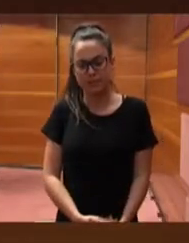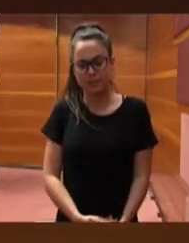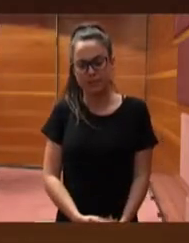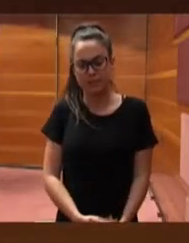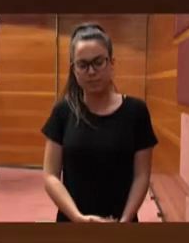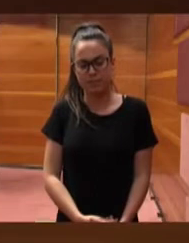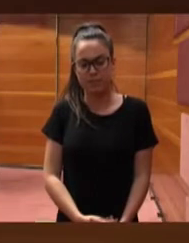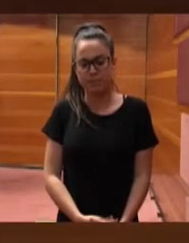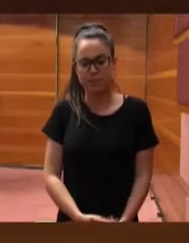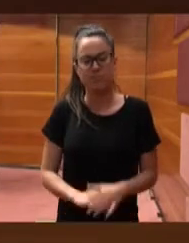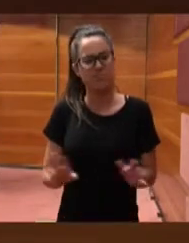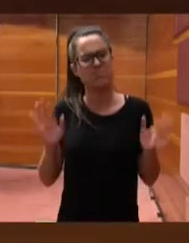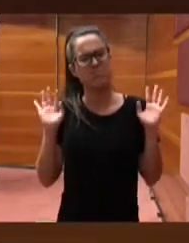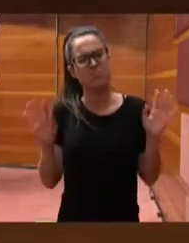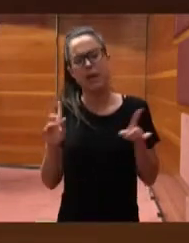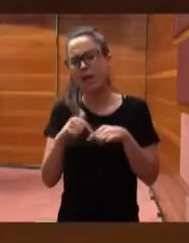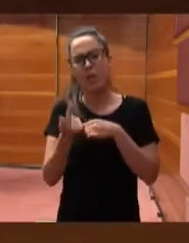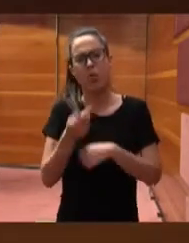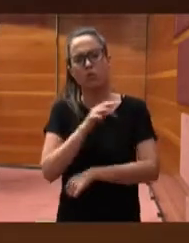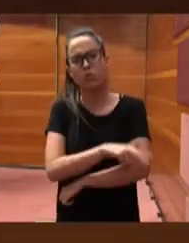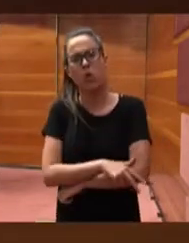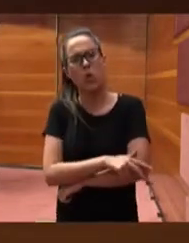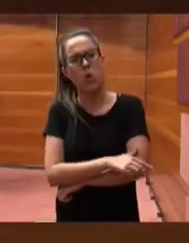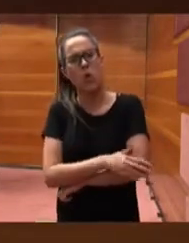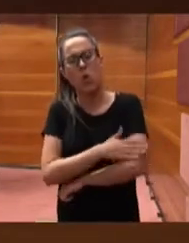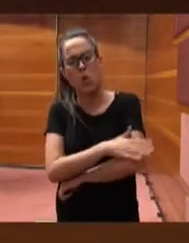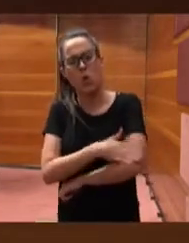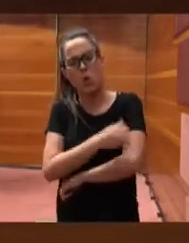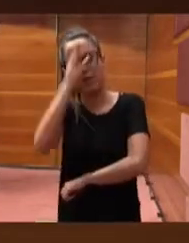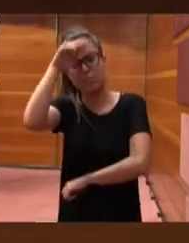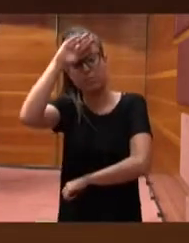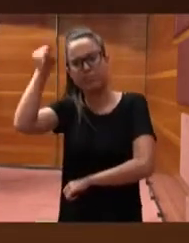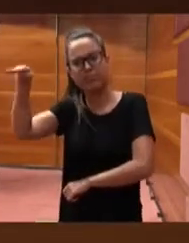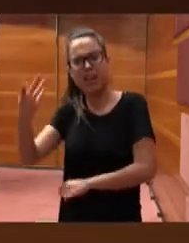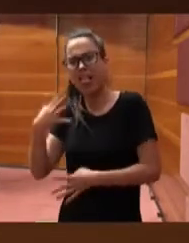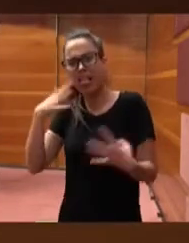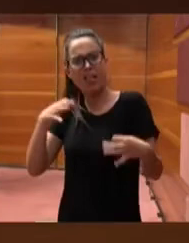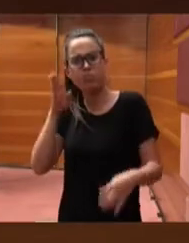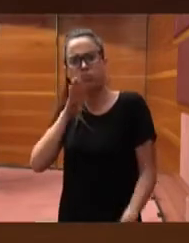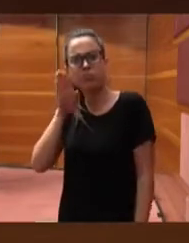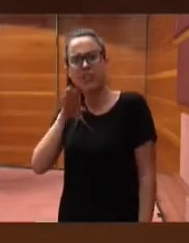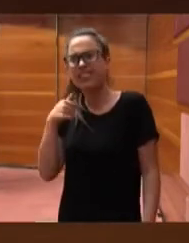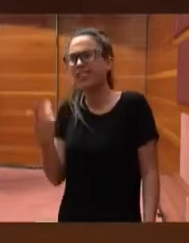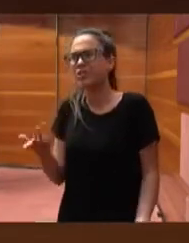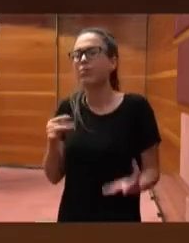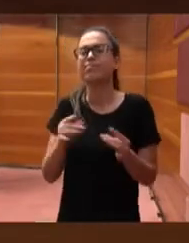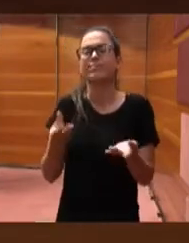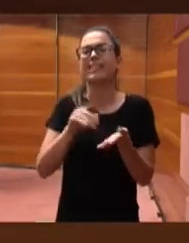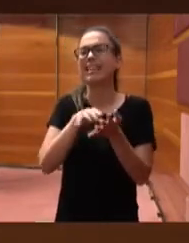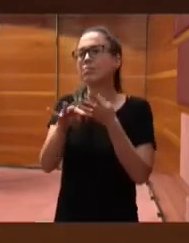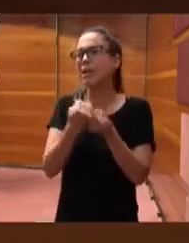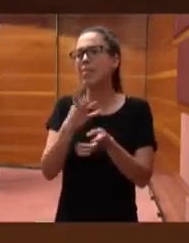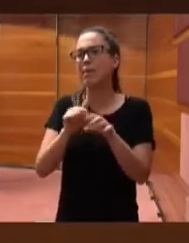que pues tienen un gobierno con un importantísimo problema de corrupción. ¿Para qué sirve hacerlo bien? Es la pregunta. En transparencia,